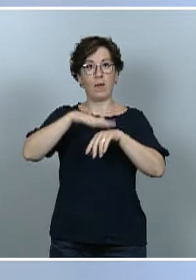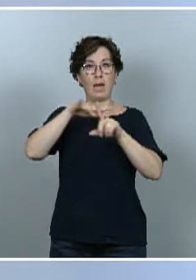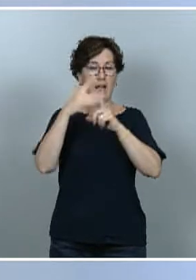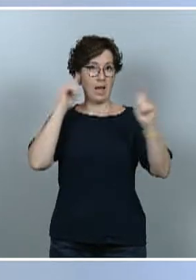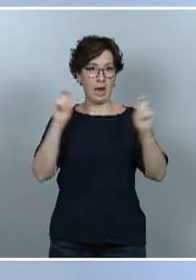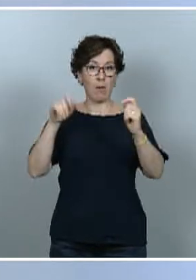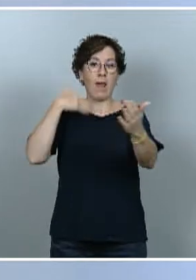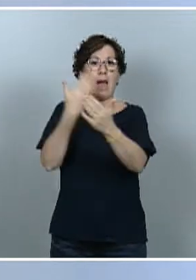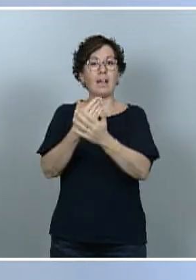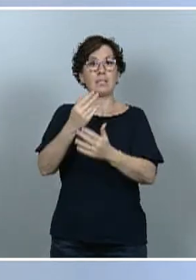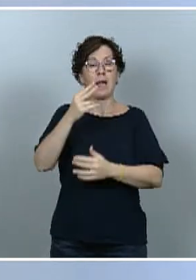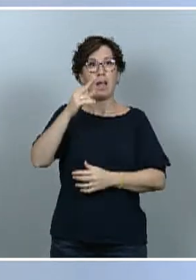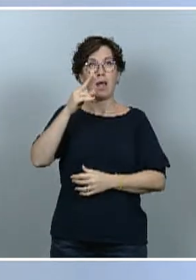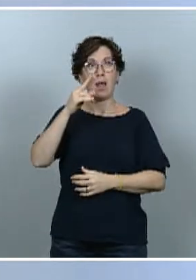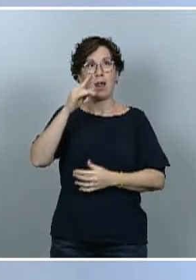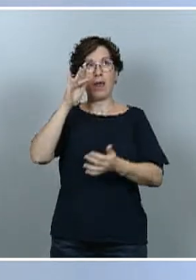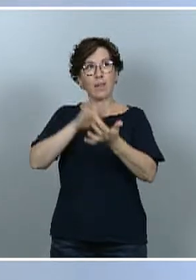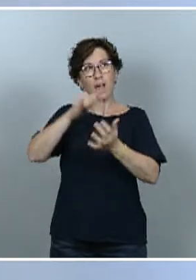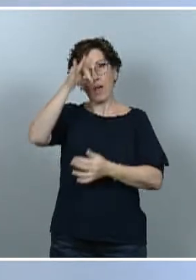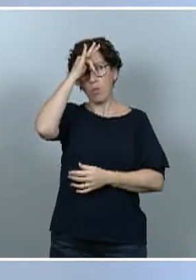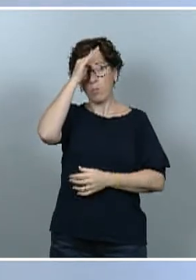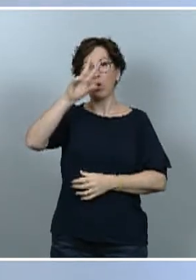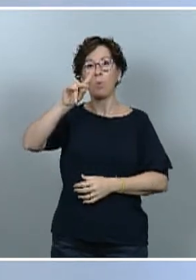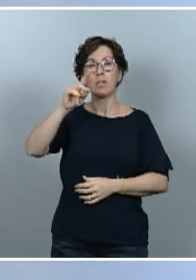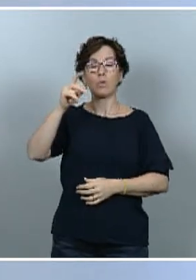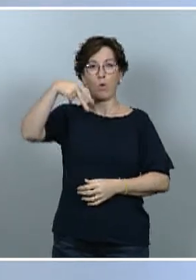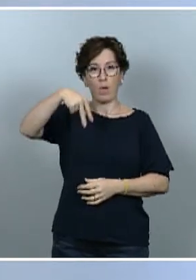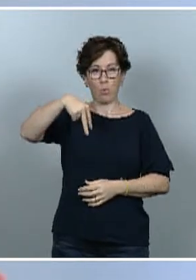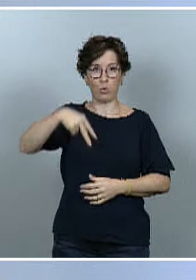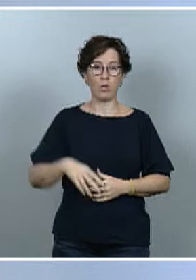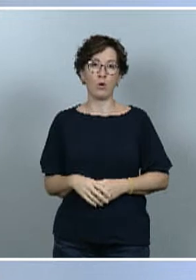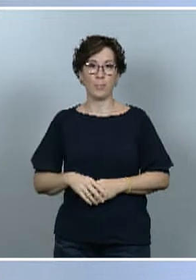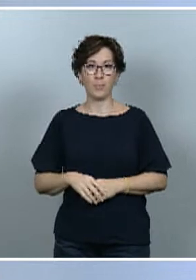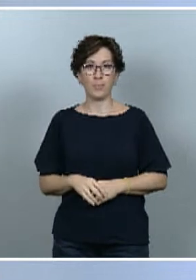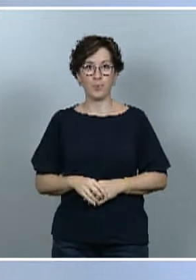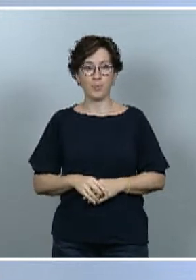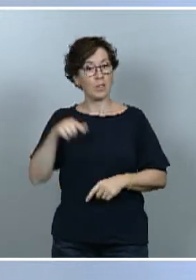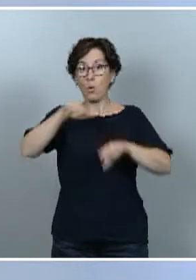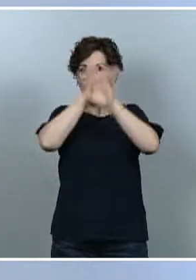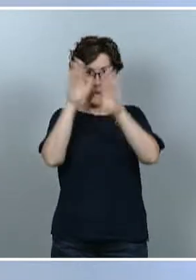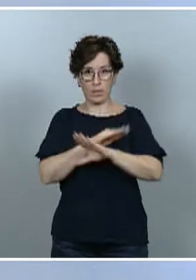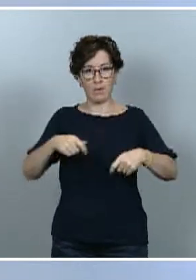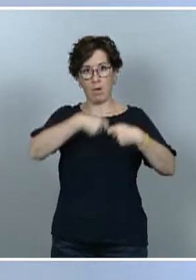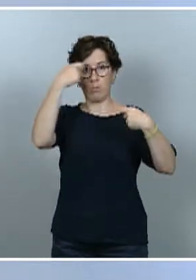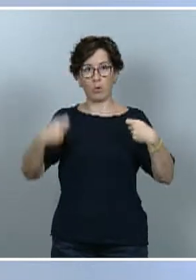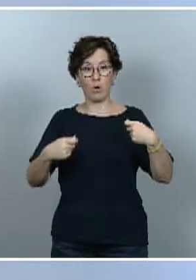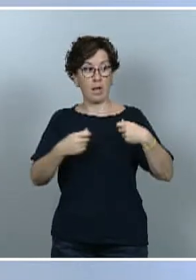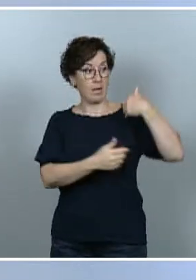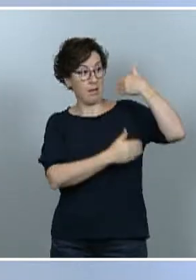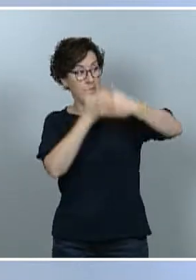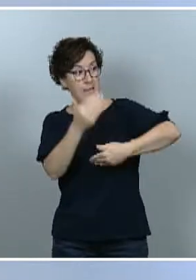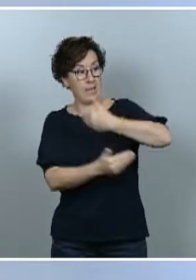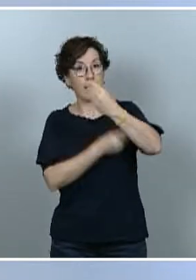hasta las 0 horas del día del domingo 21 de junio. Sería la última que, tal como va evolucionando la epidemia,